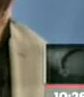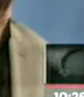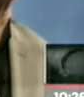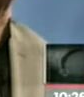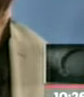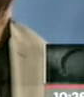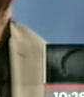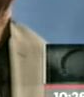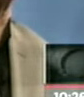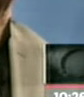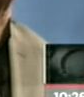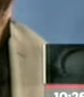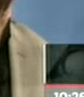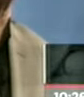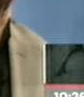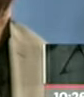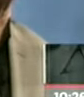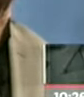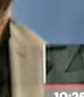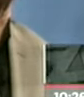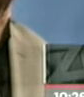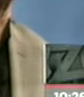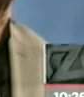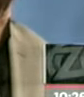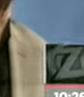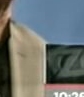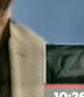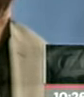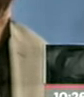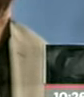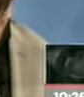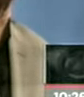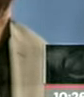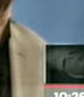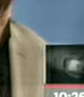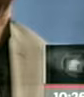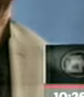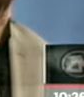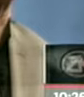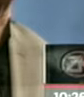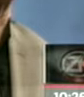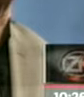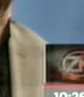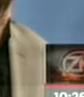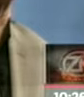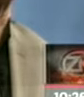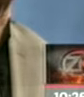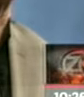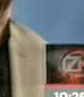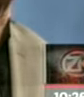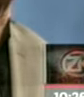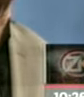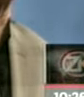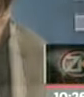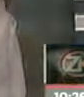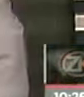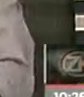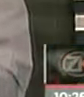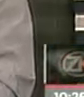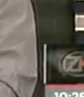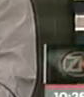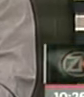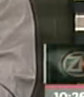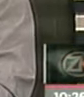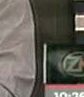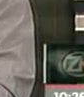que 40 mil venezolanos han muerto a causa de las sanciones de Estados Unidos. Esto es lo práctico, lo fáctico, lo real, lo